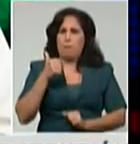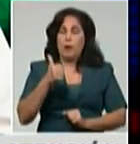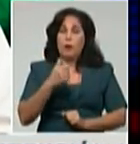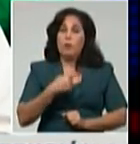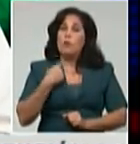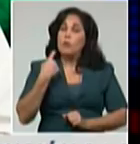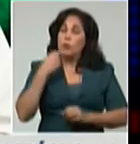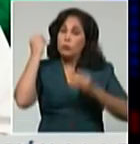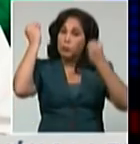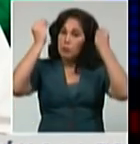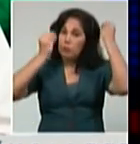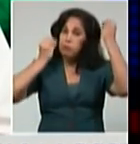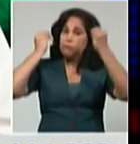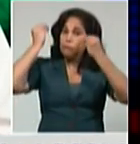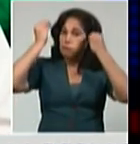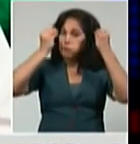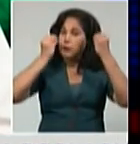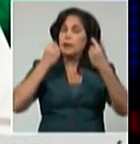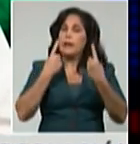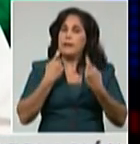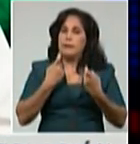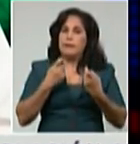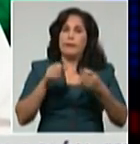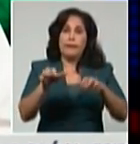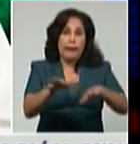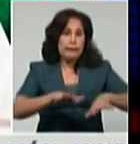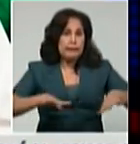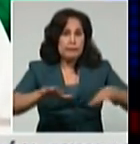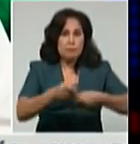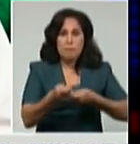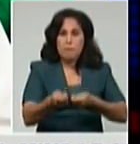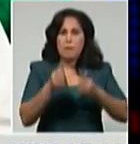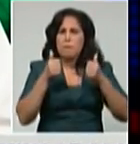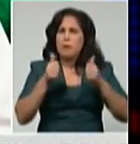reflexionar de la necesidad de que nosotros